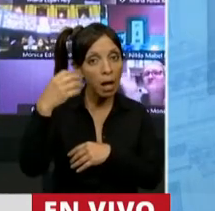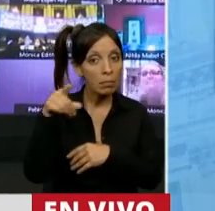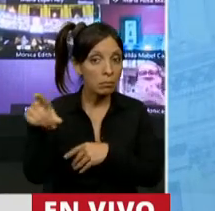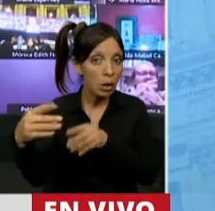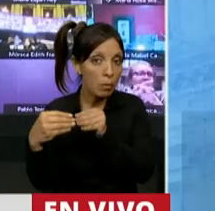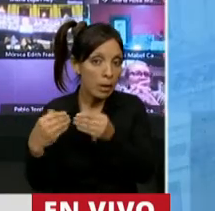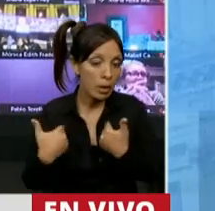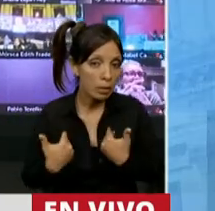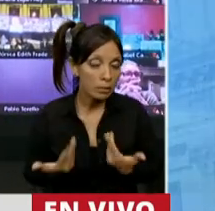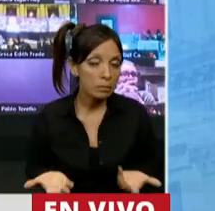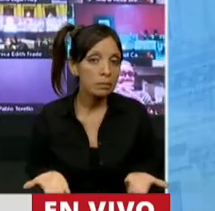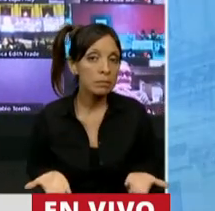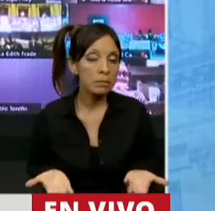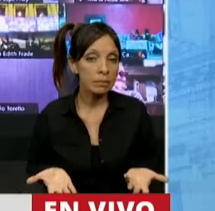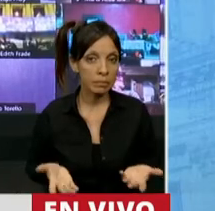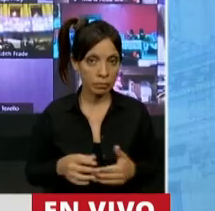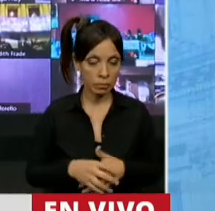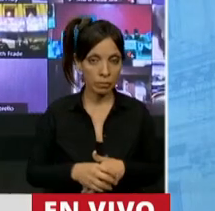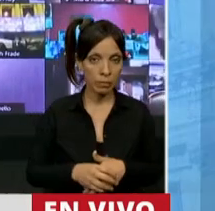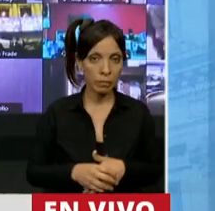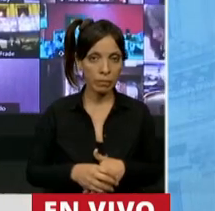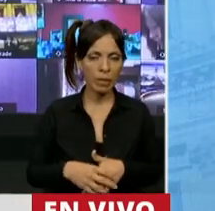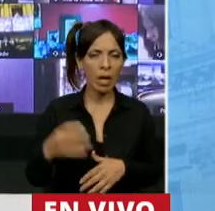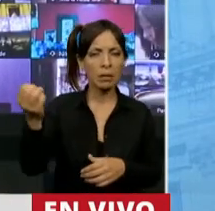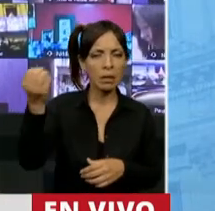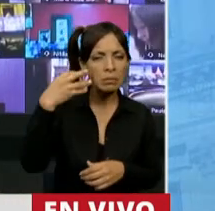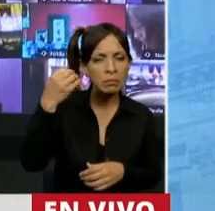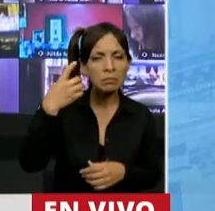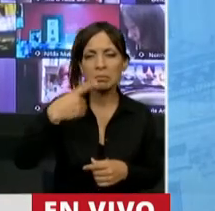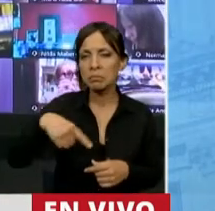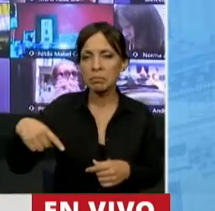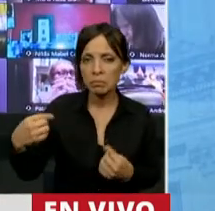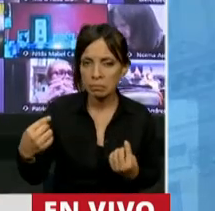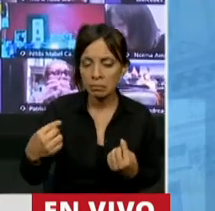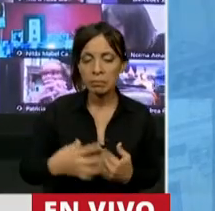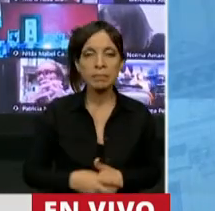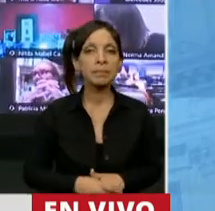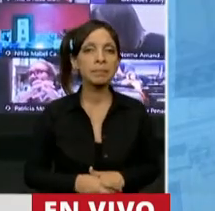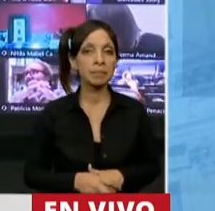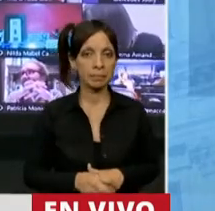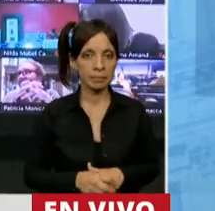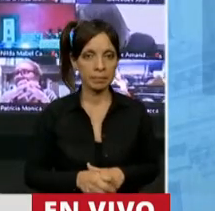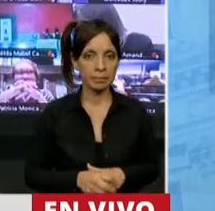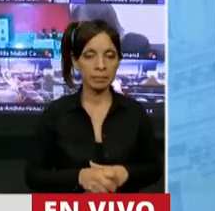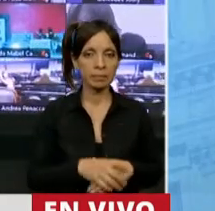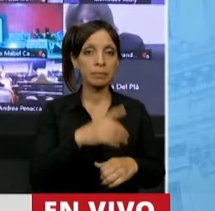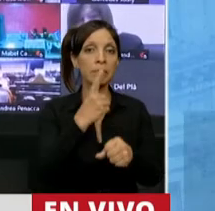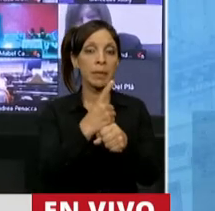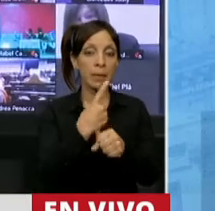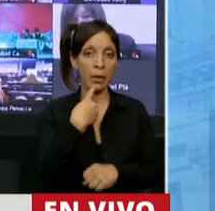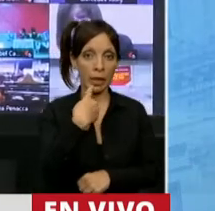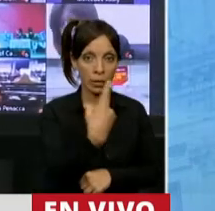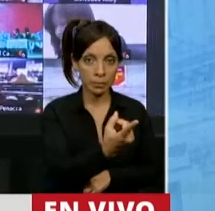par. El agravio consistió, en primer lugar, en decir